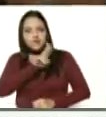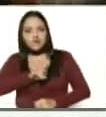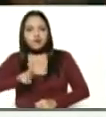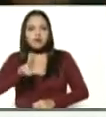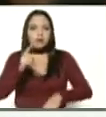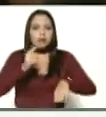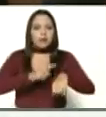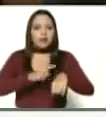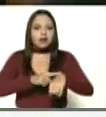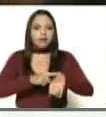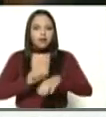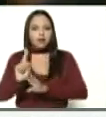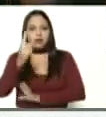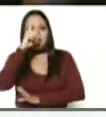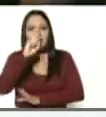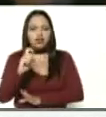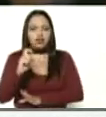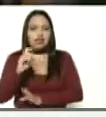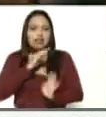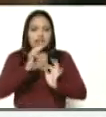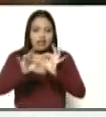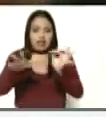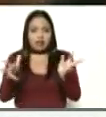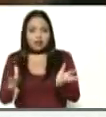de del primer año de la pandemia,